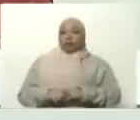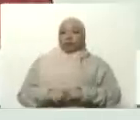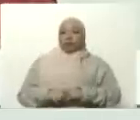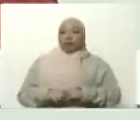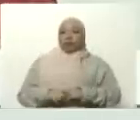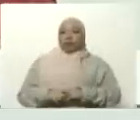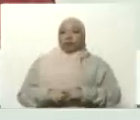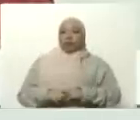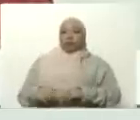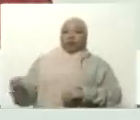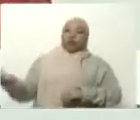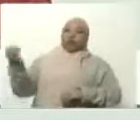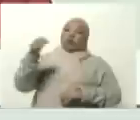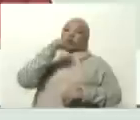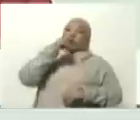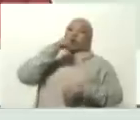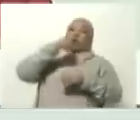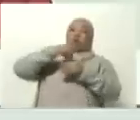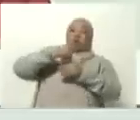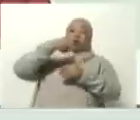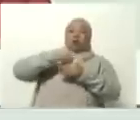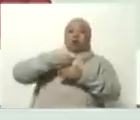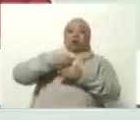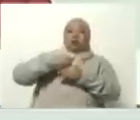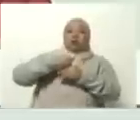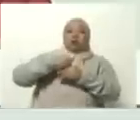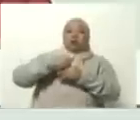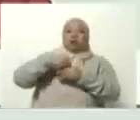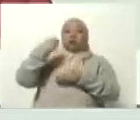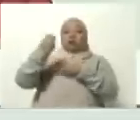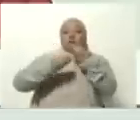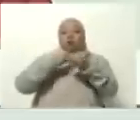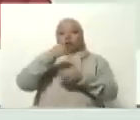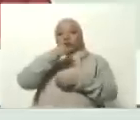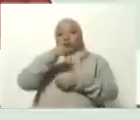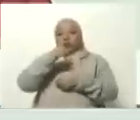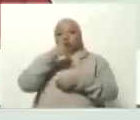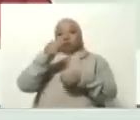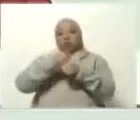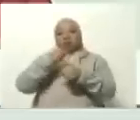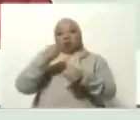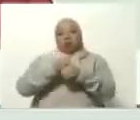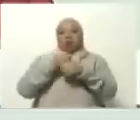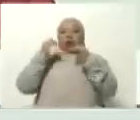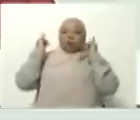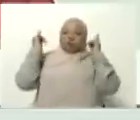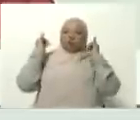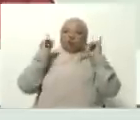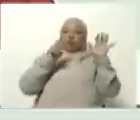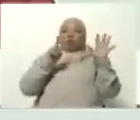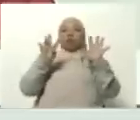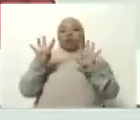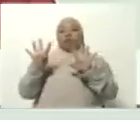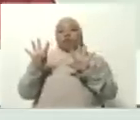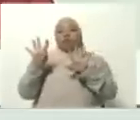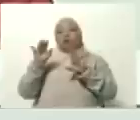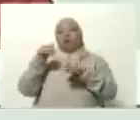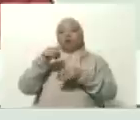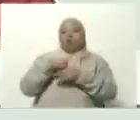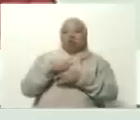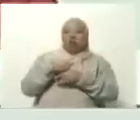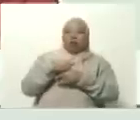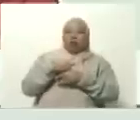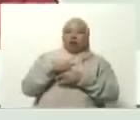Aquí cada vez que se hacen elecciones, cada vez que hemos ido a elecciones, 29 elecciones, ¿verdad? 29.